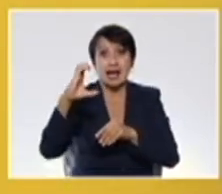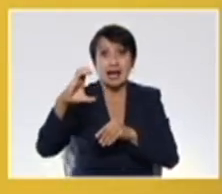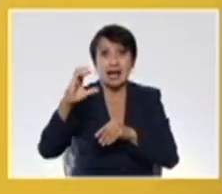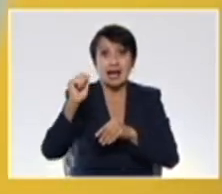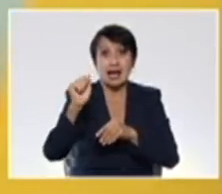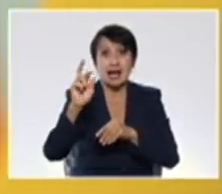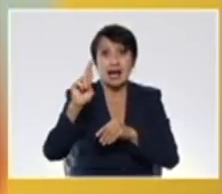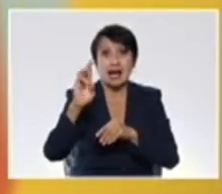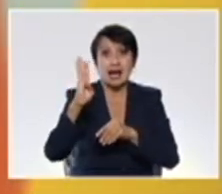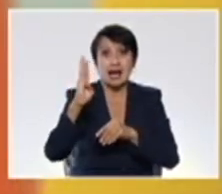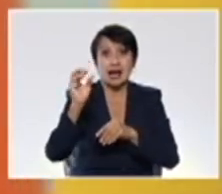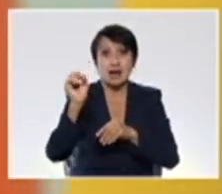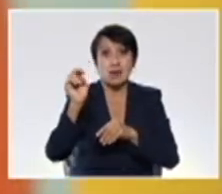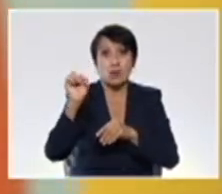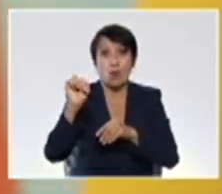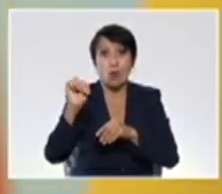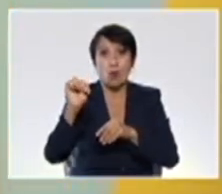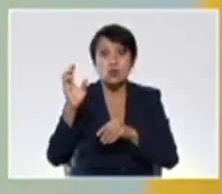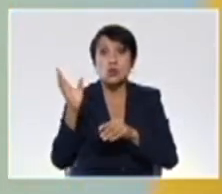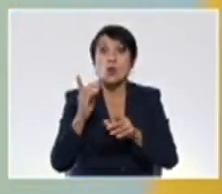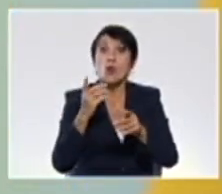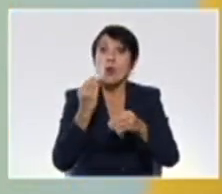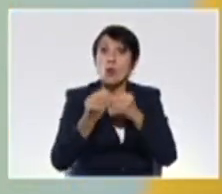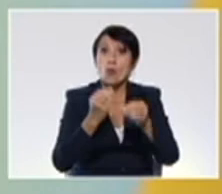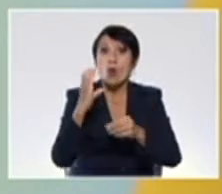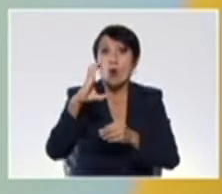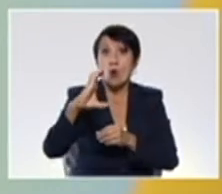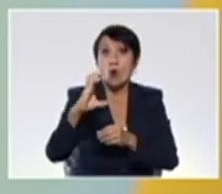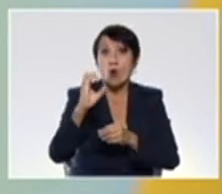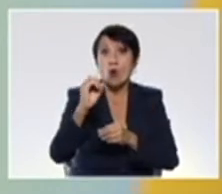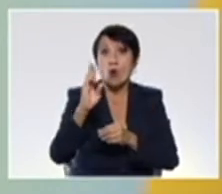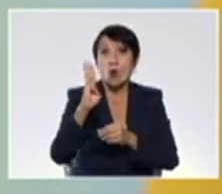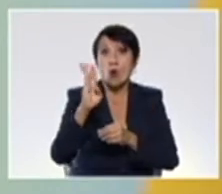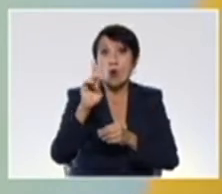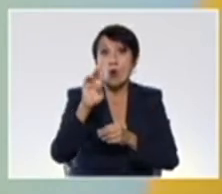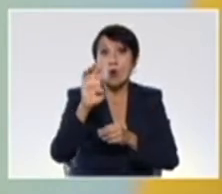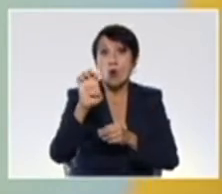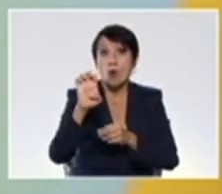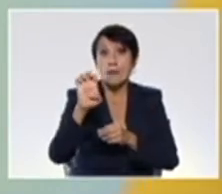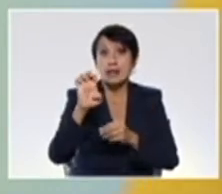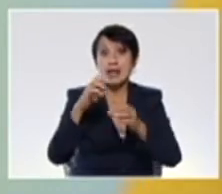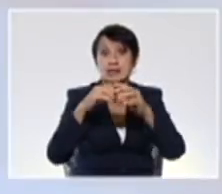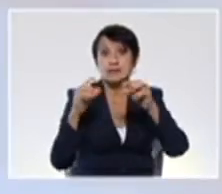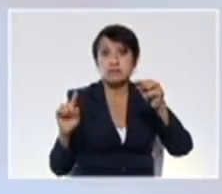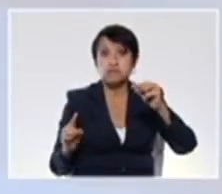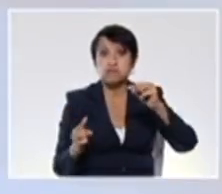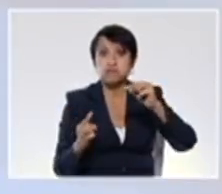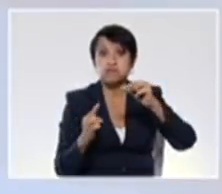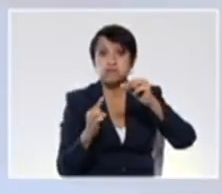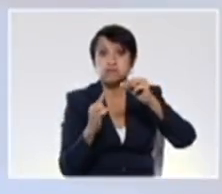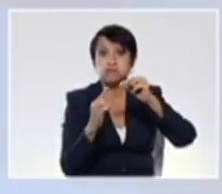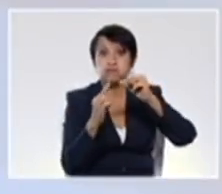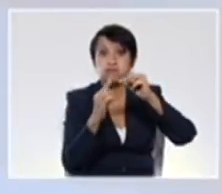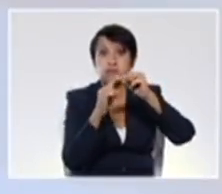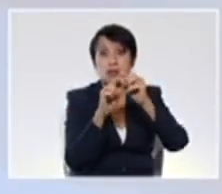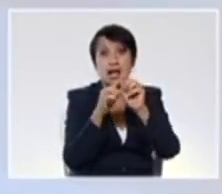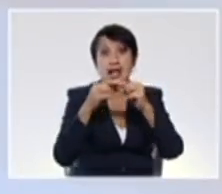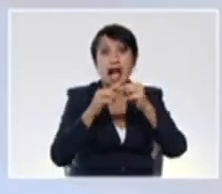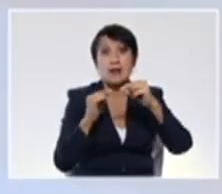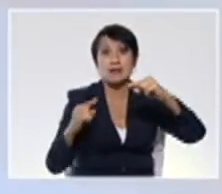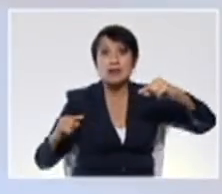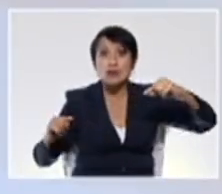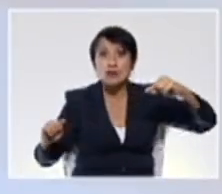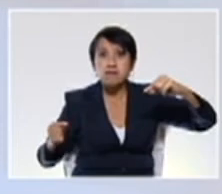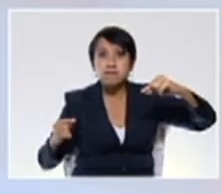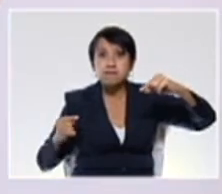los elementos de cobre, los elementos eléctricos, se supone que está pasando la corriente por los cables. Al pasar por los cables, entra